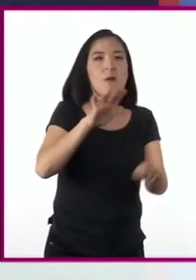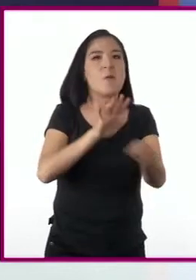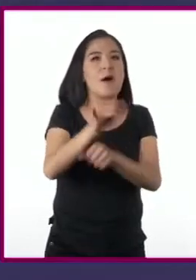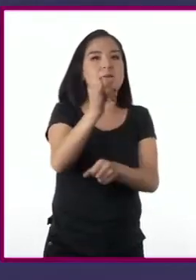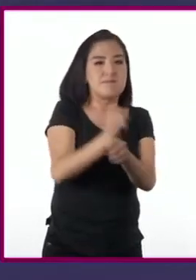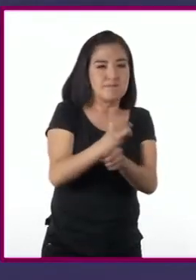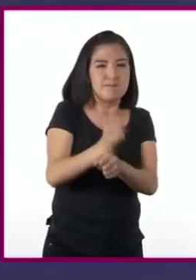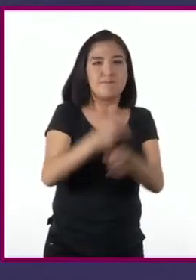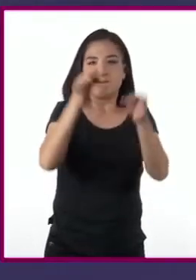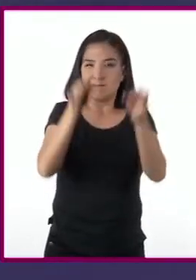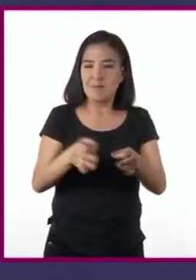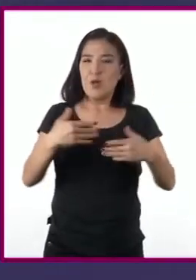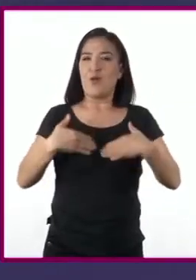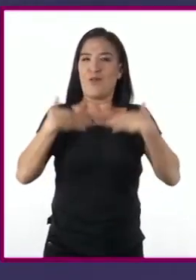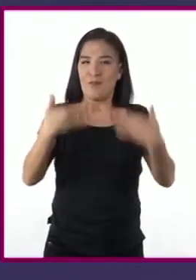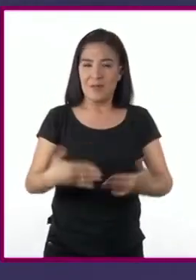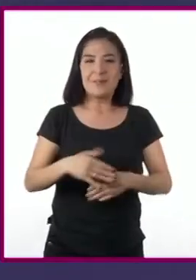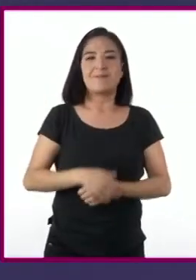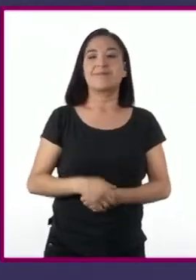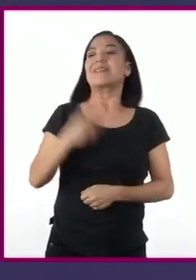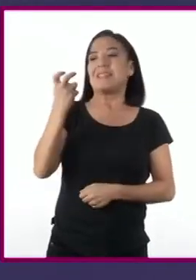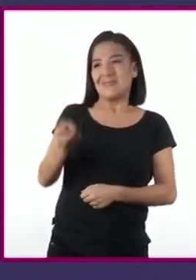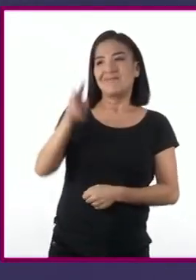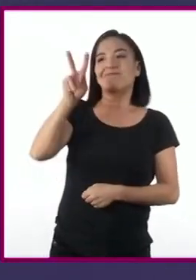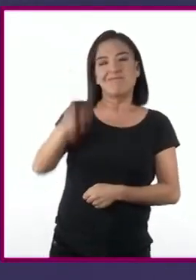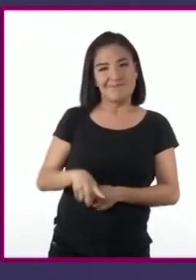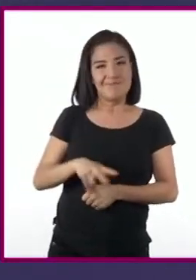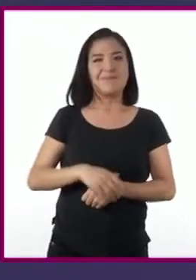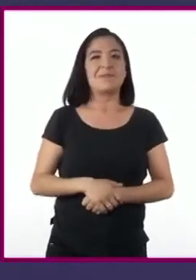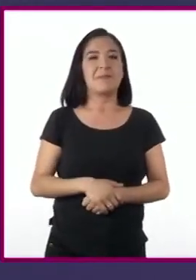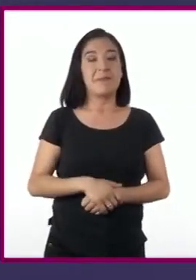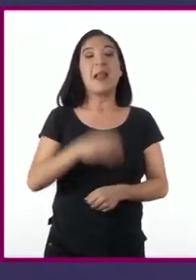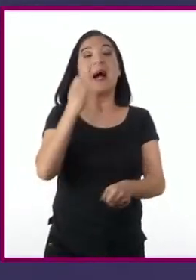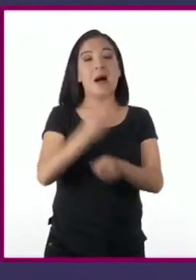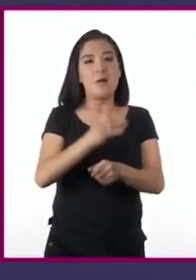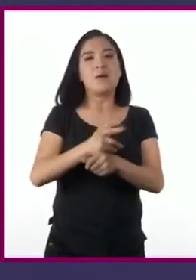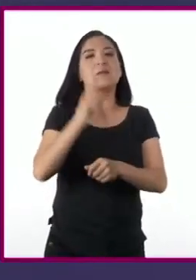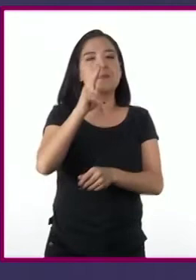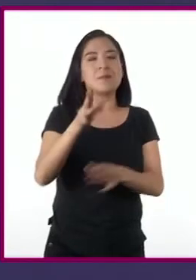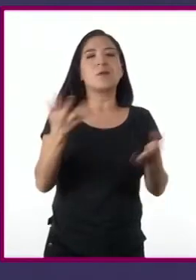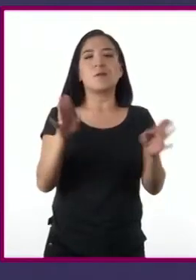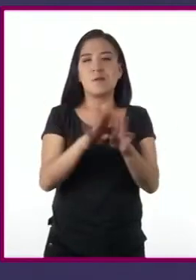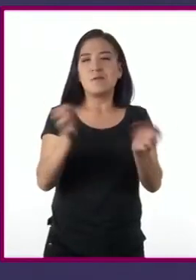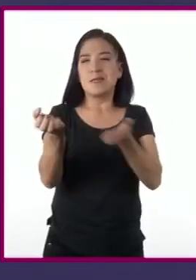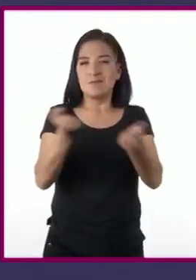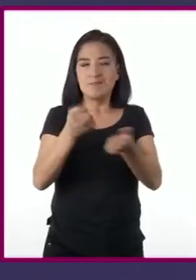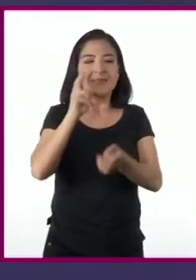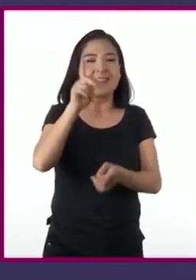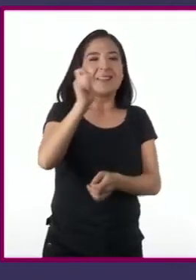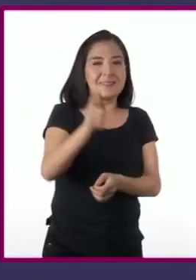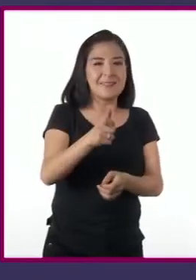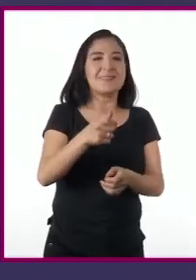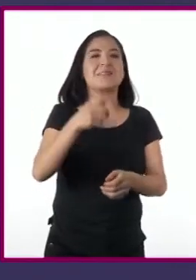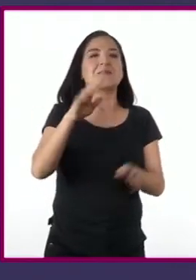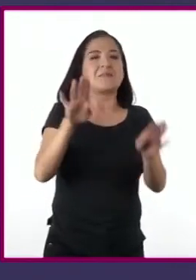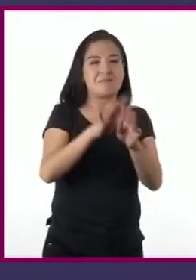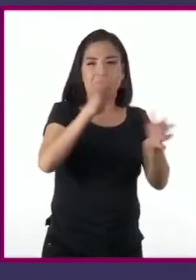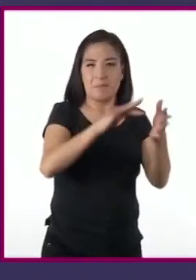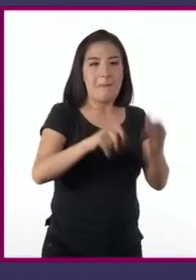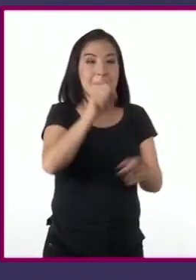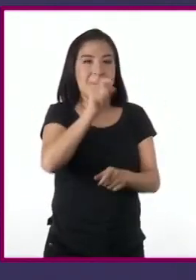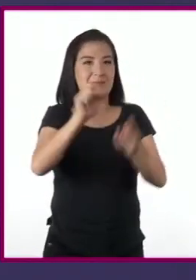confiables. Eso es muy cierto. Vamos ahora a realizar un ejercicio con el apoyo de dos textos sobre el mismo